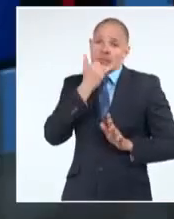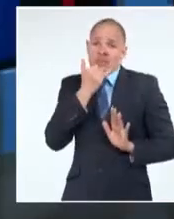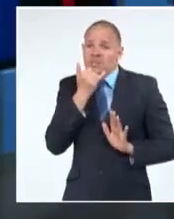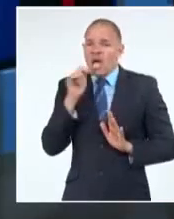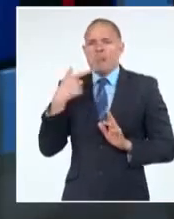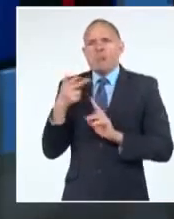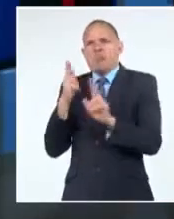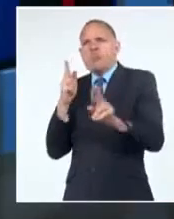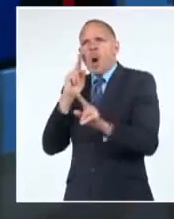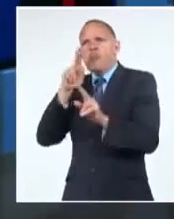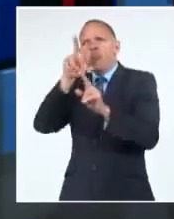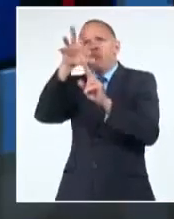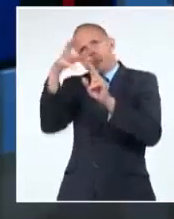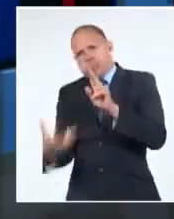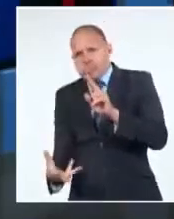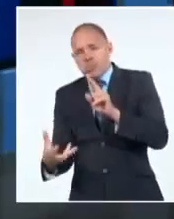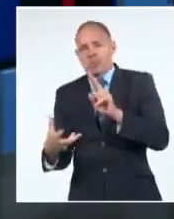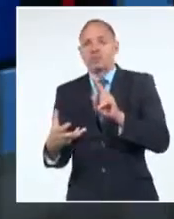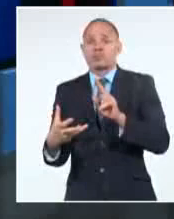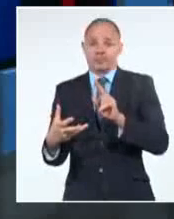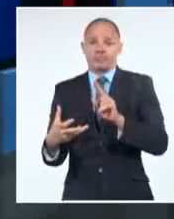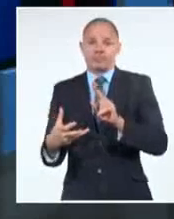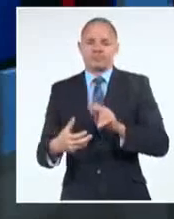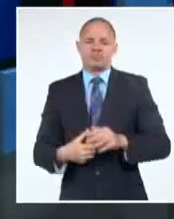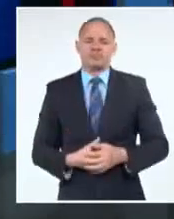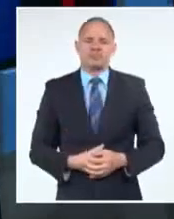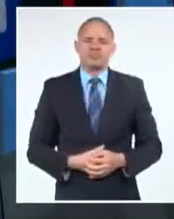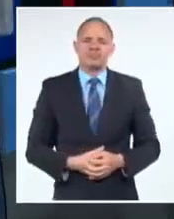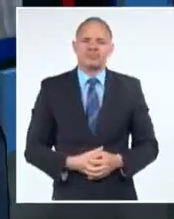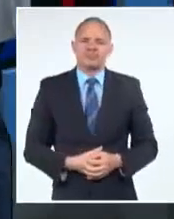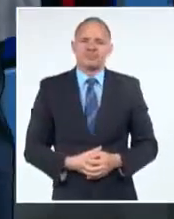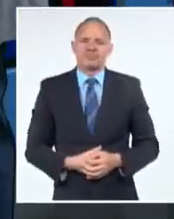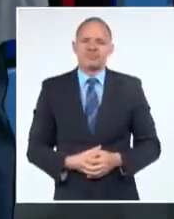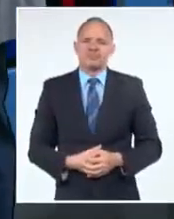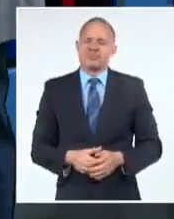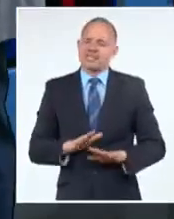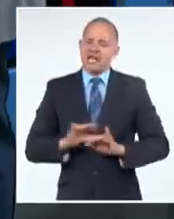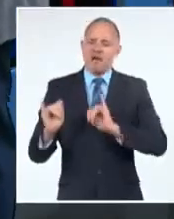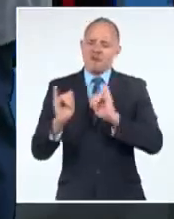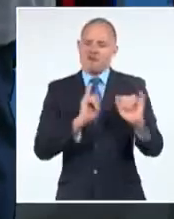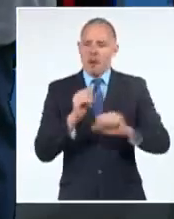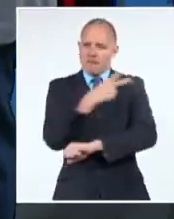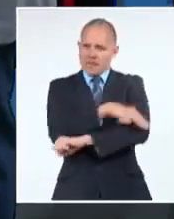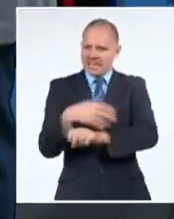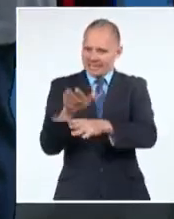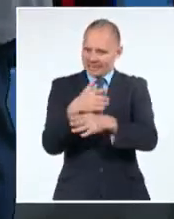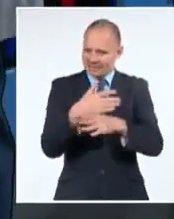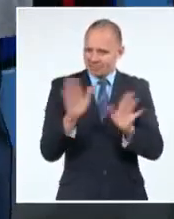la confrontación. Y de esta manera, Giselle, ponemos punto final a nuestro recorrido más allá de las fronteras cubanas.